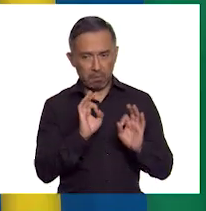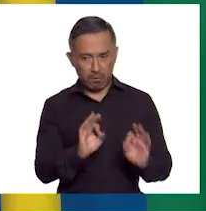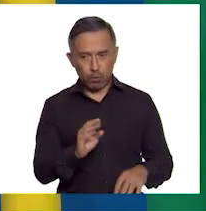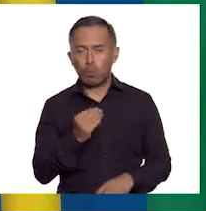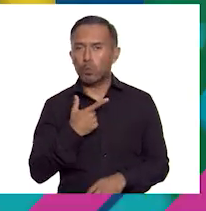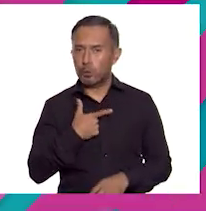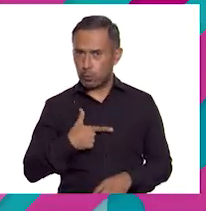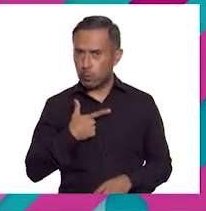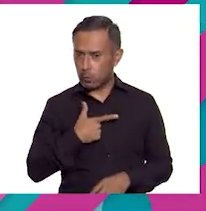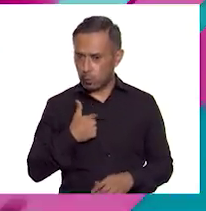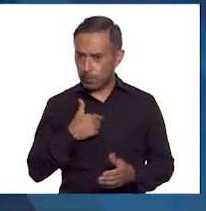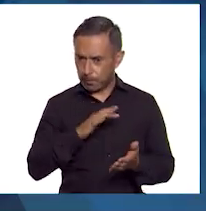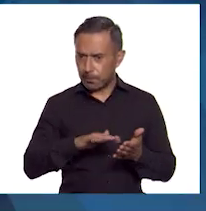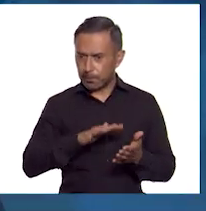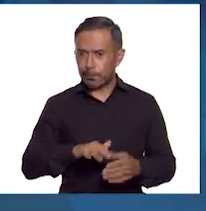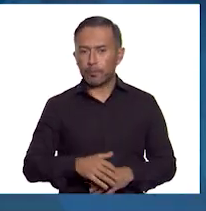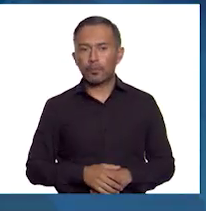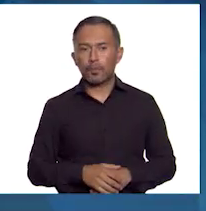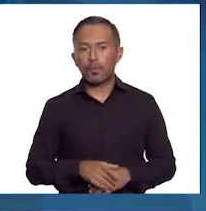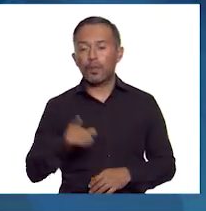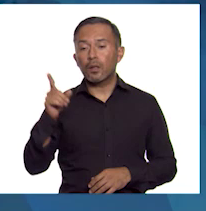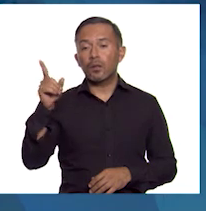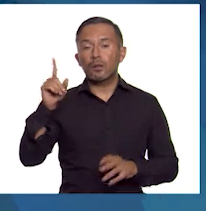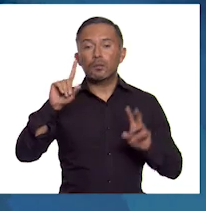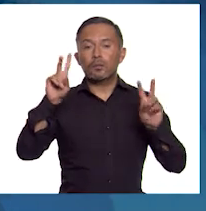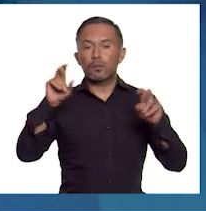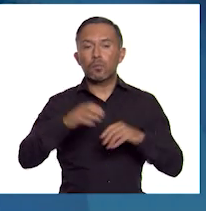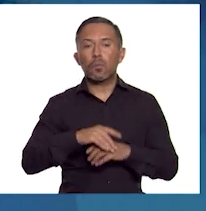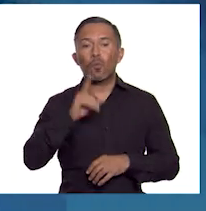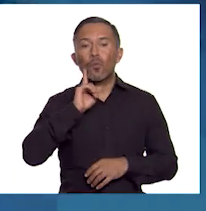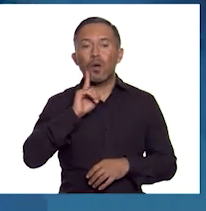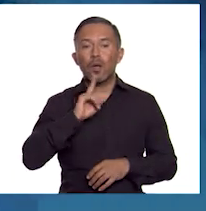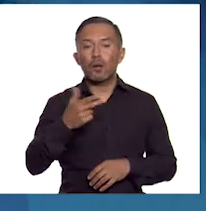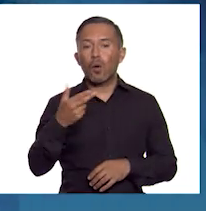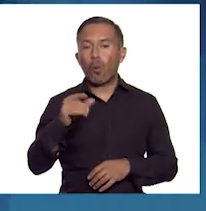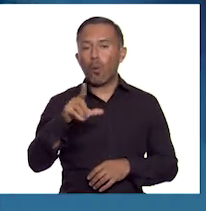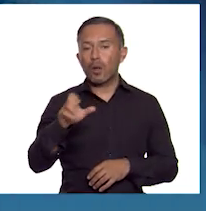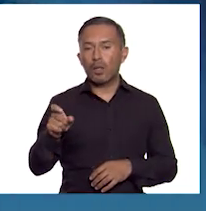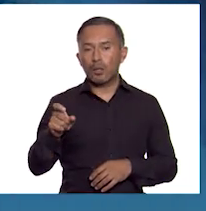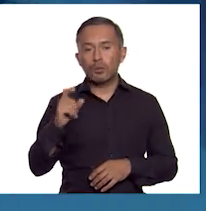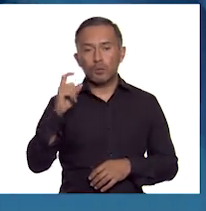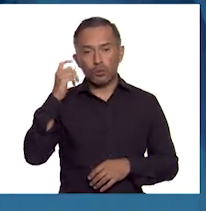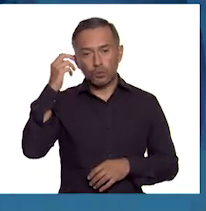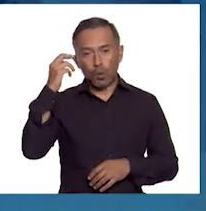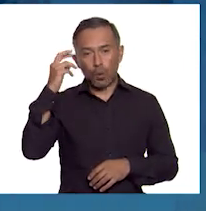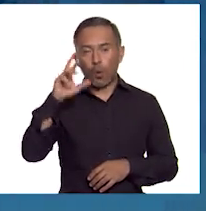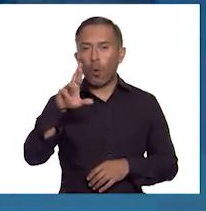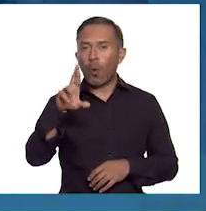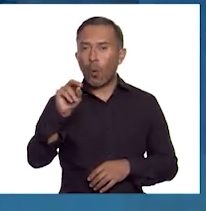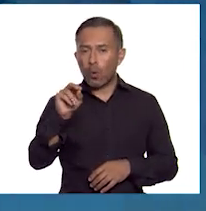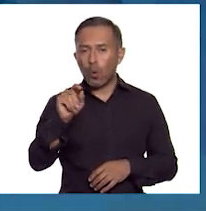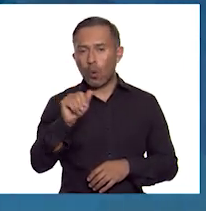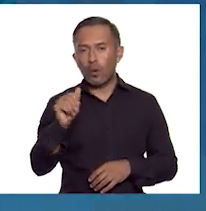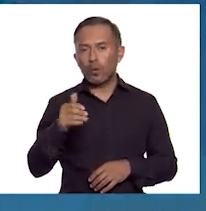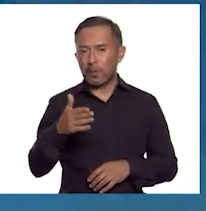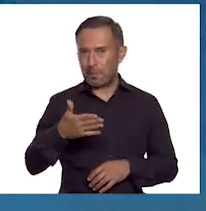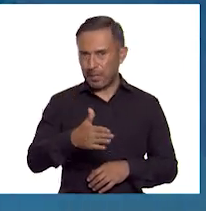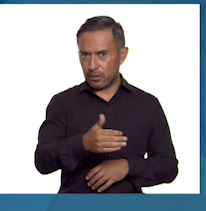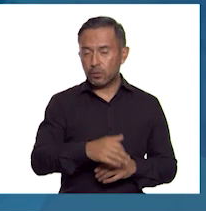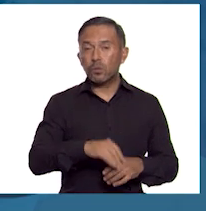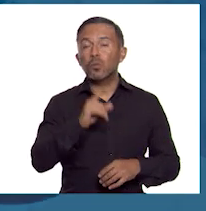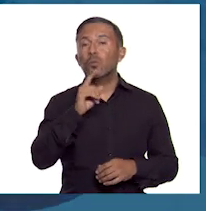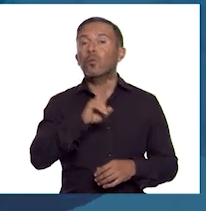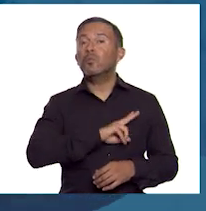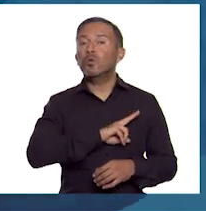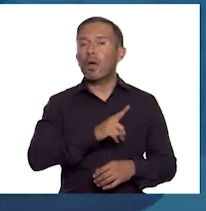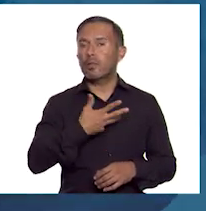muchísimo gusto, profesor. La señora Hole, o la doncella de oro y la doncella de pez. Una viuda tenía 2